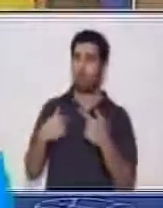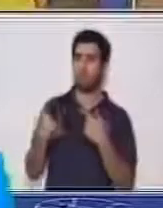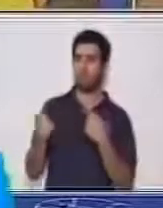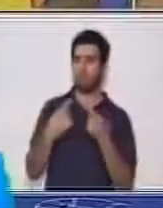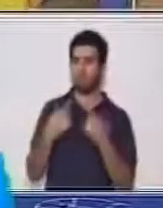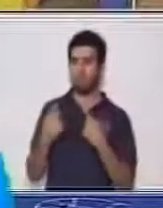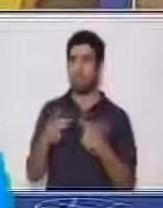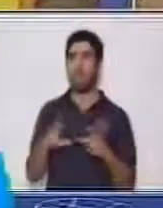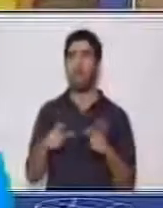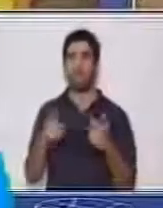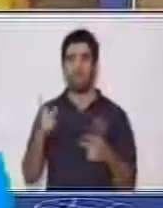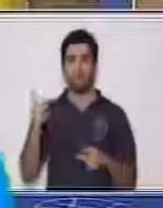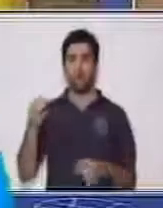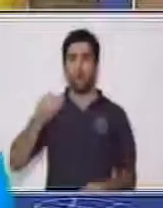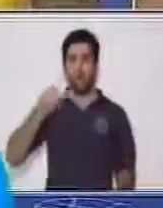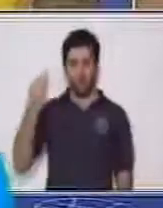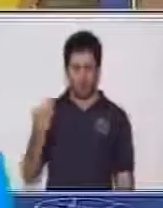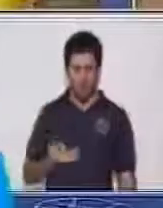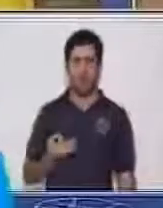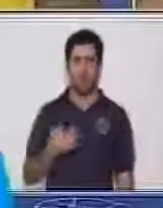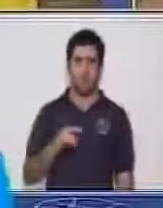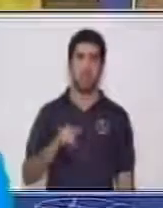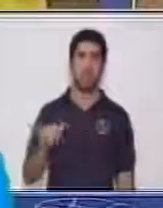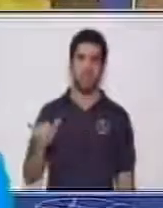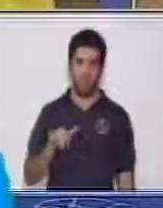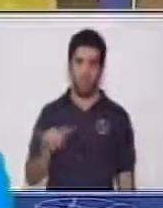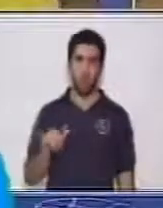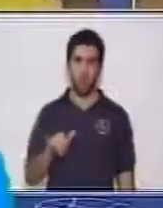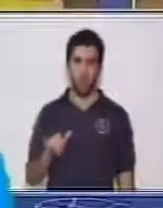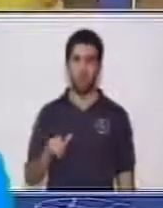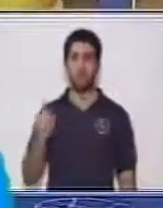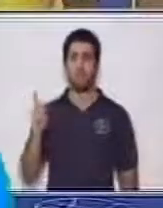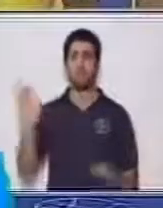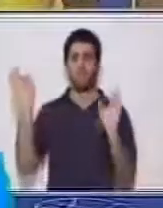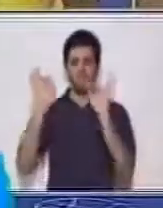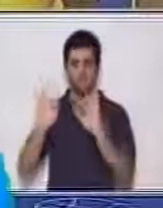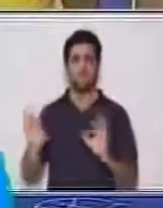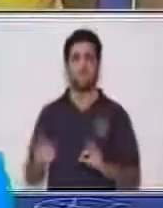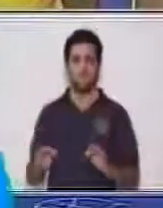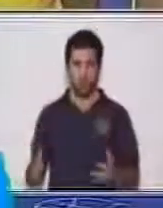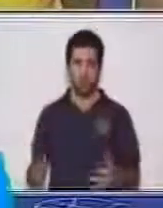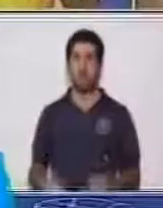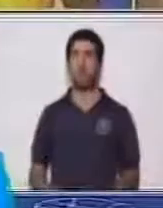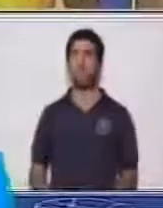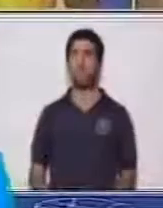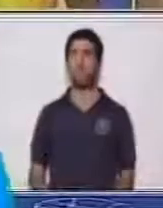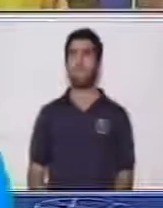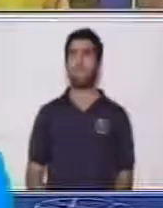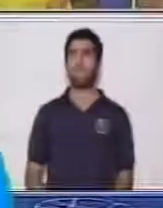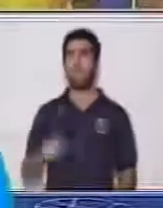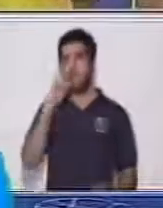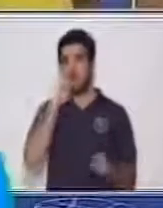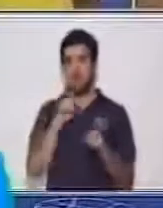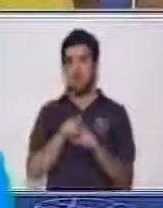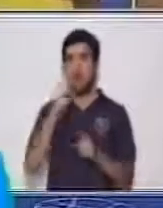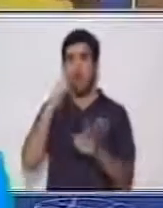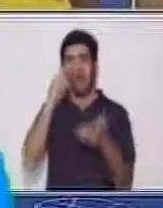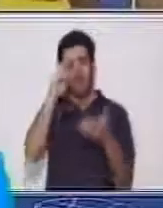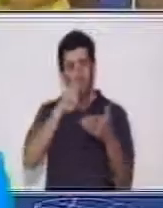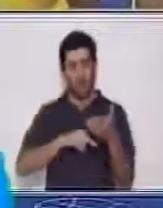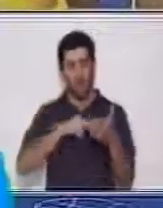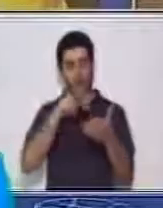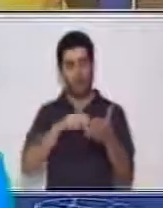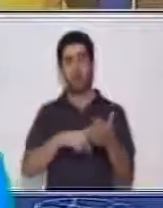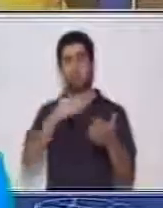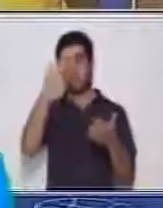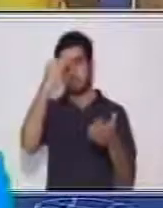es un tipo de texto original. Es formal, eso es muy importante. Deleita al lector y le transmite